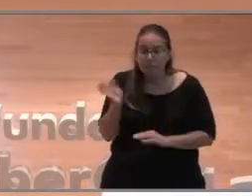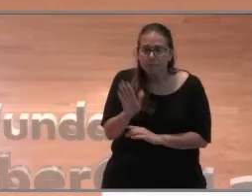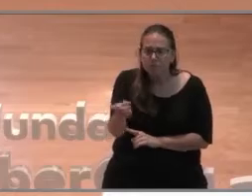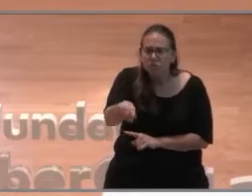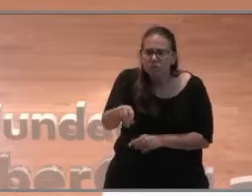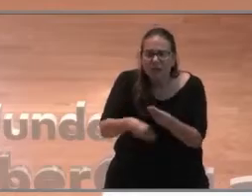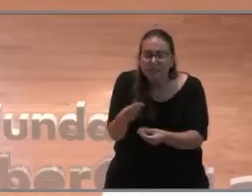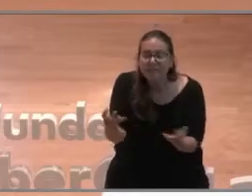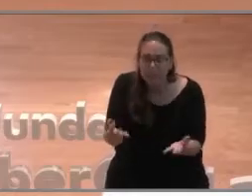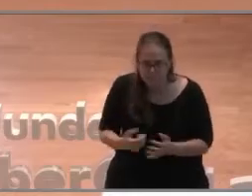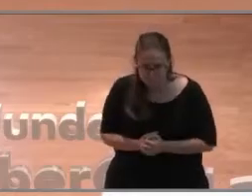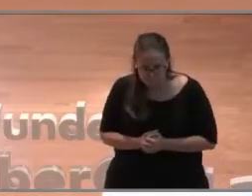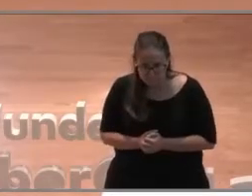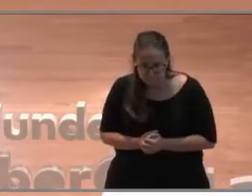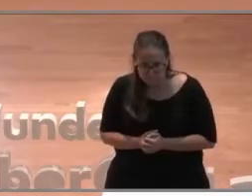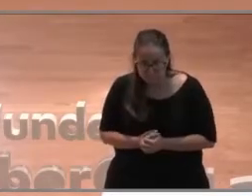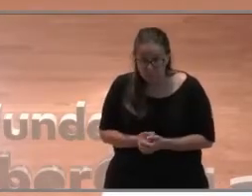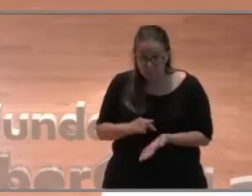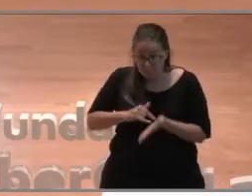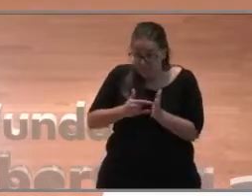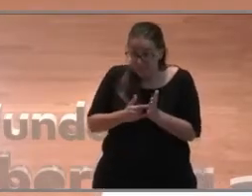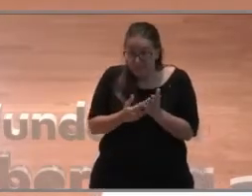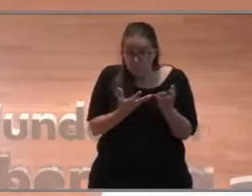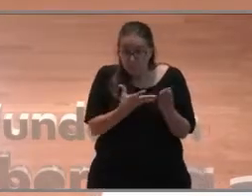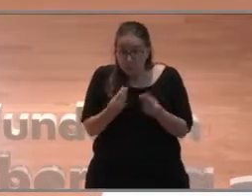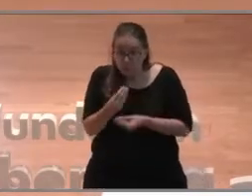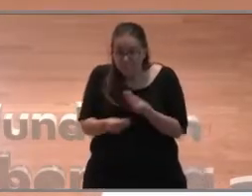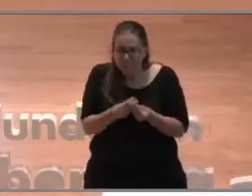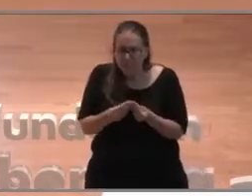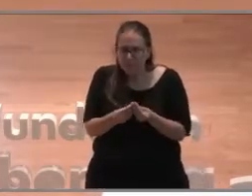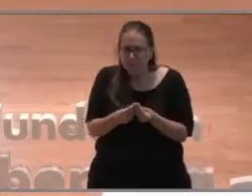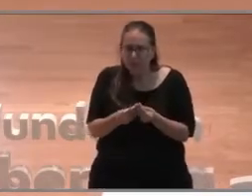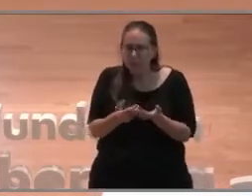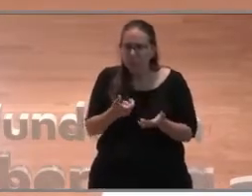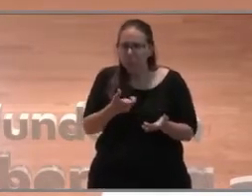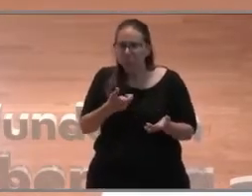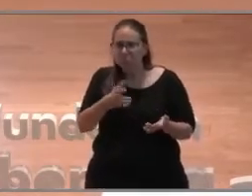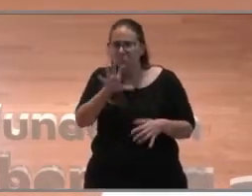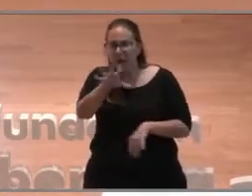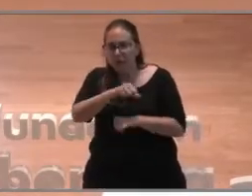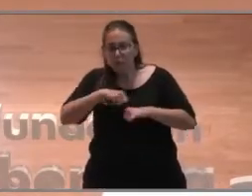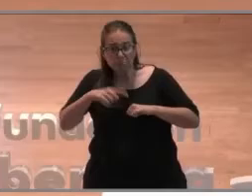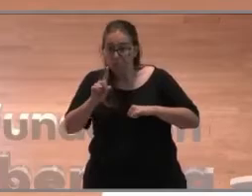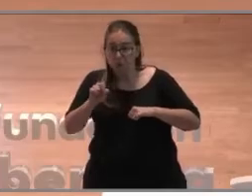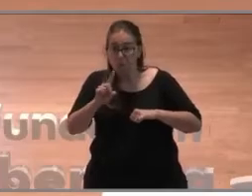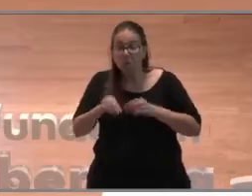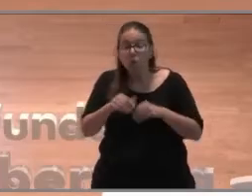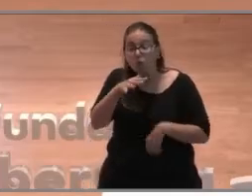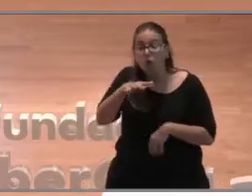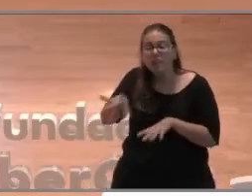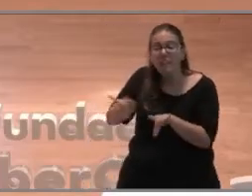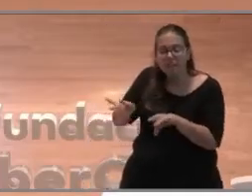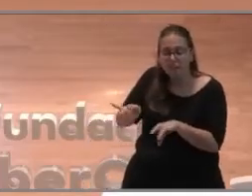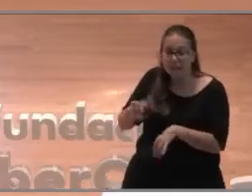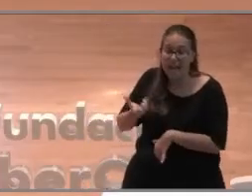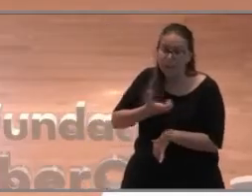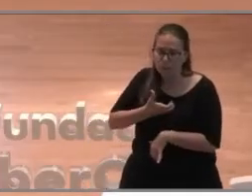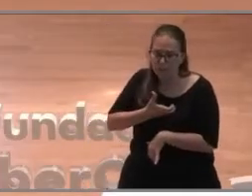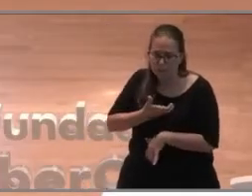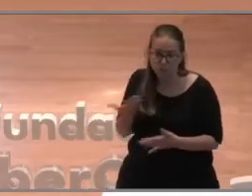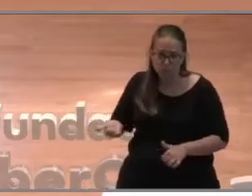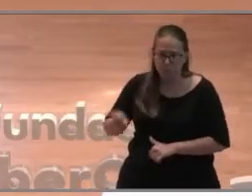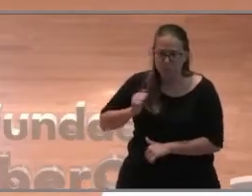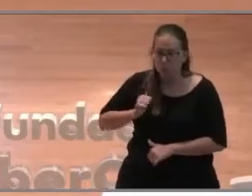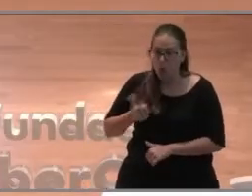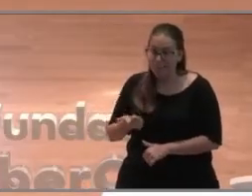hacéis? Bueno, pues muchas de las medidas se toman a un nivel más bajo. Las tomamos en los ayuntamientos, pues reforzando la